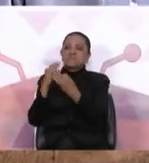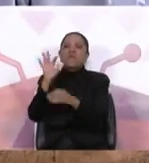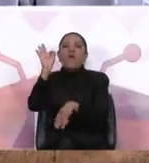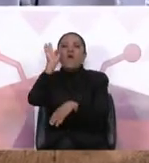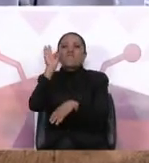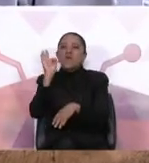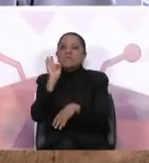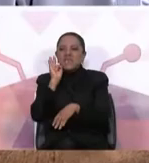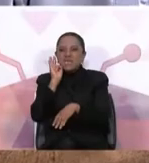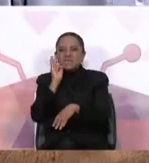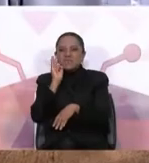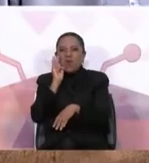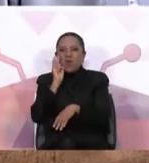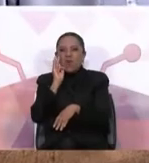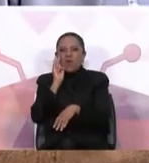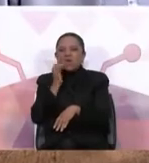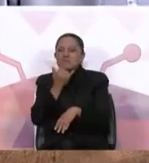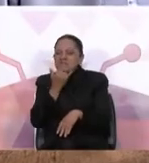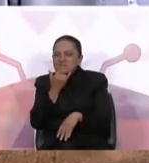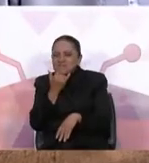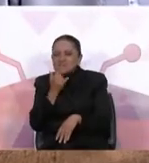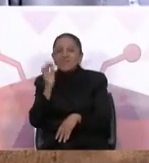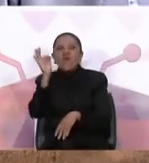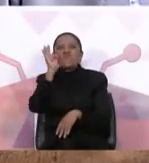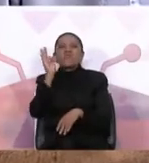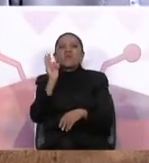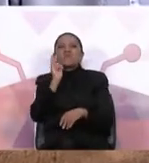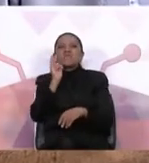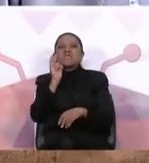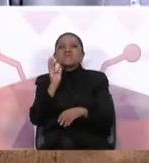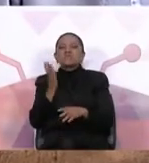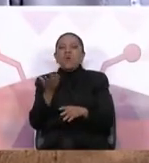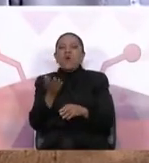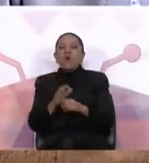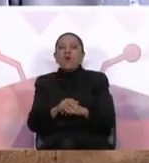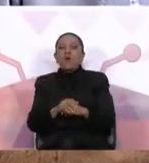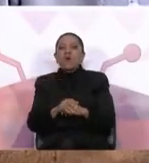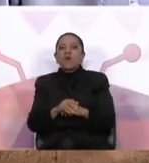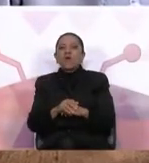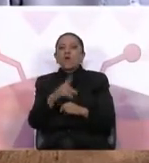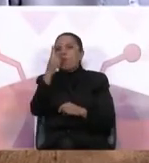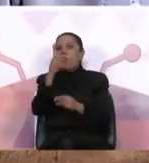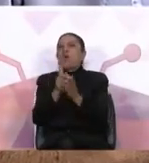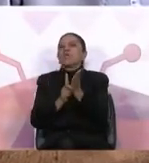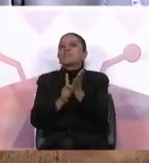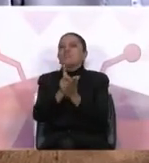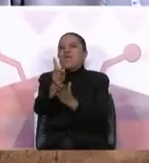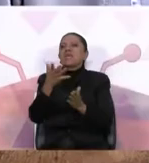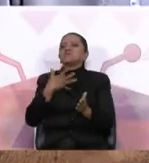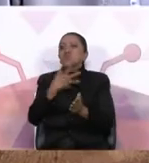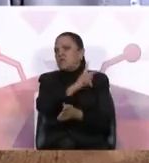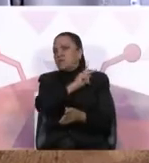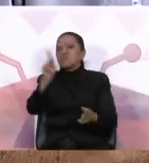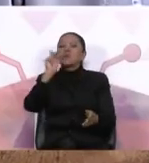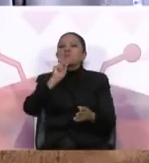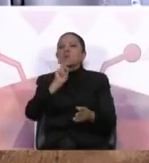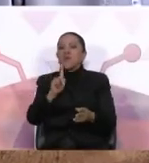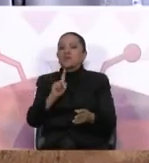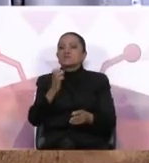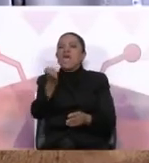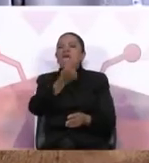perdón feminismo un derecho que tienen las mujeres escuelas públicas